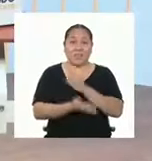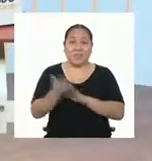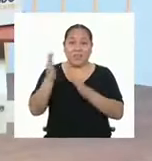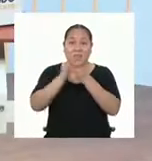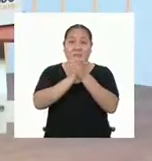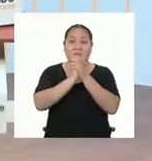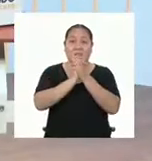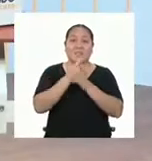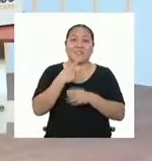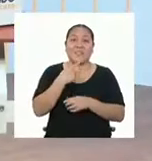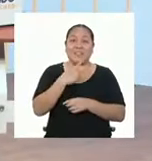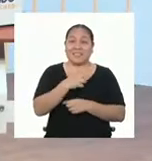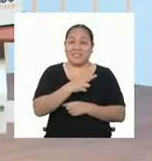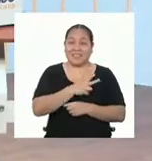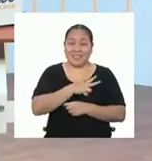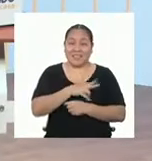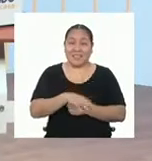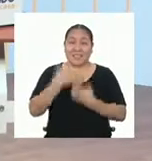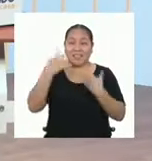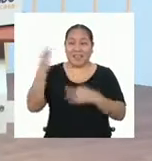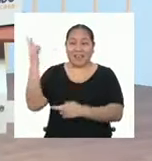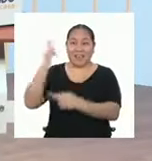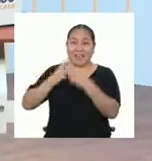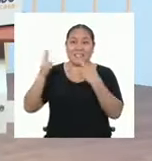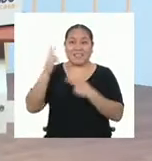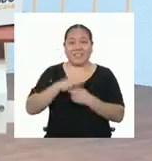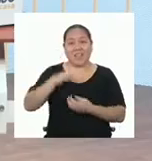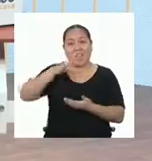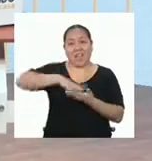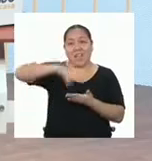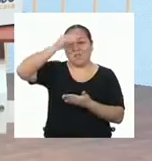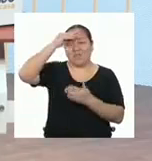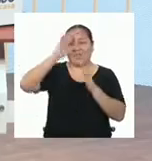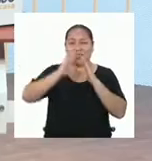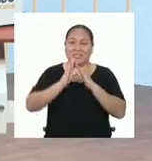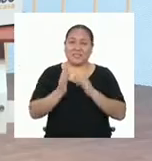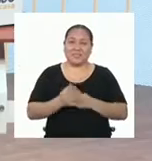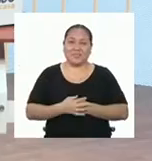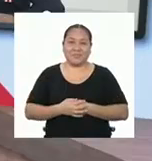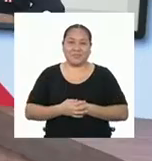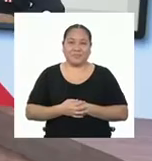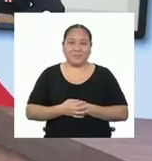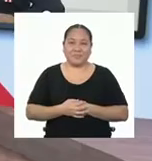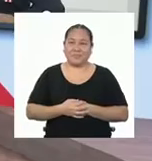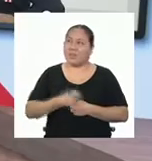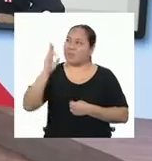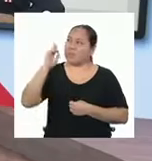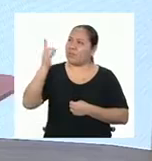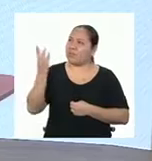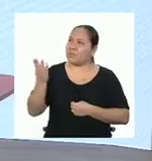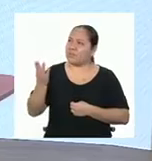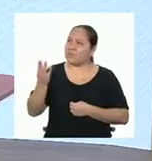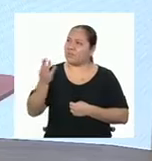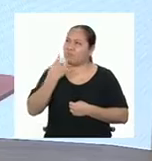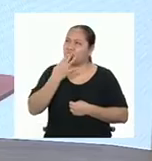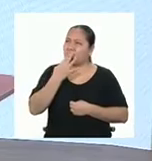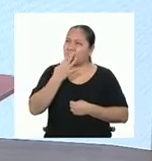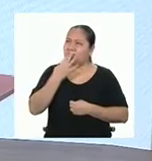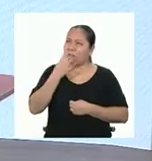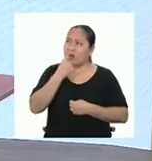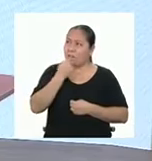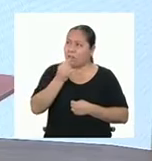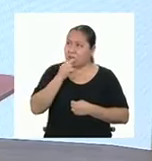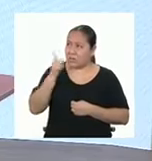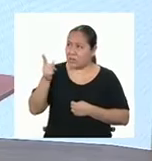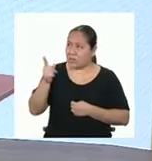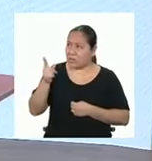amigas y amigos de tercero de secundaria Que ya regresamos con Aprende en Casa Profesor, ¿las fresas